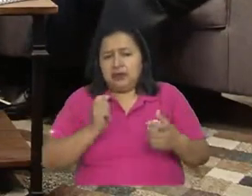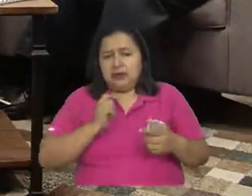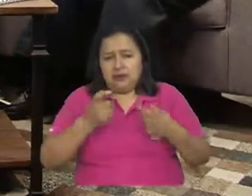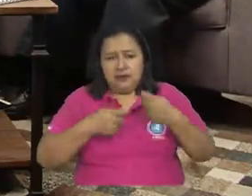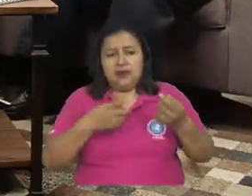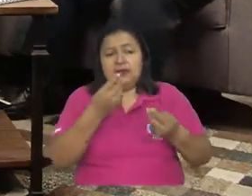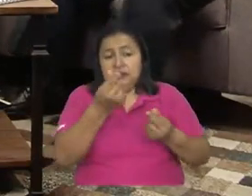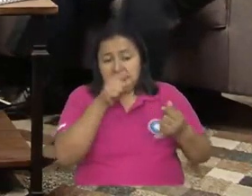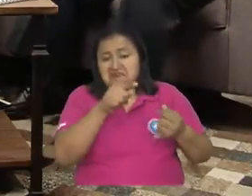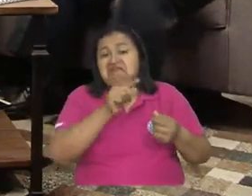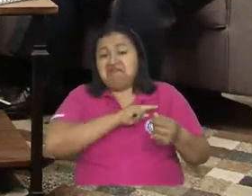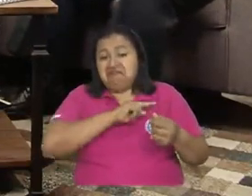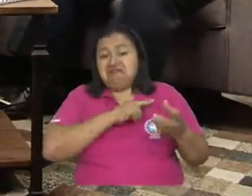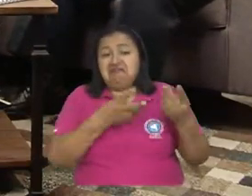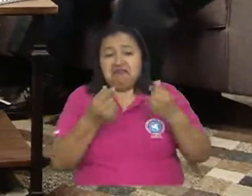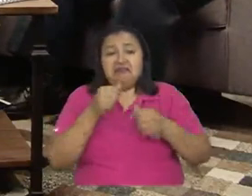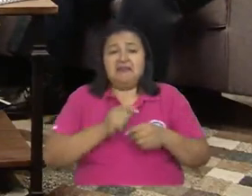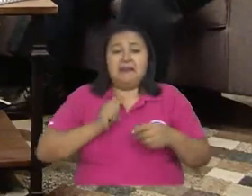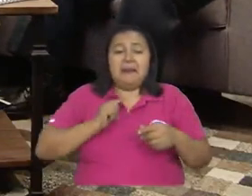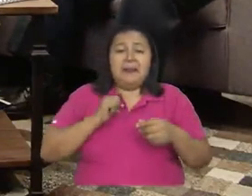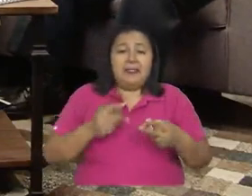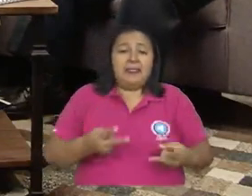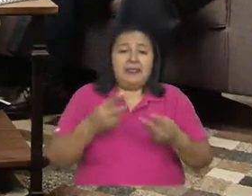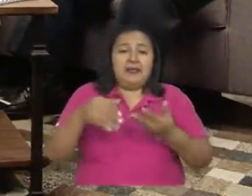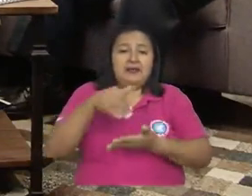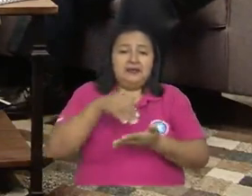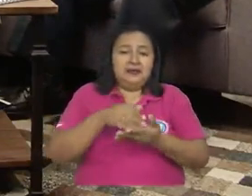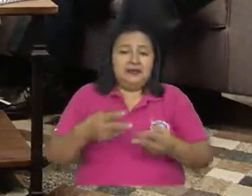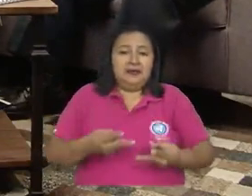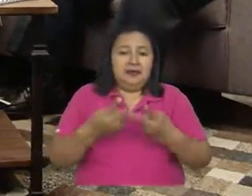ahí se mueve. Ahí está la vida, la centros de vida.